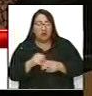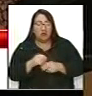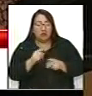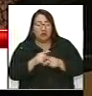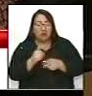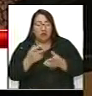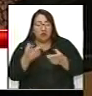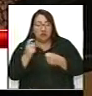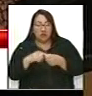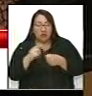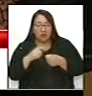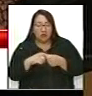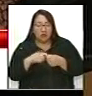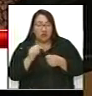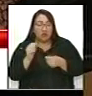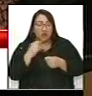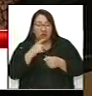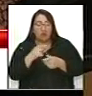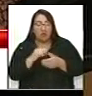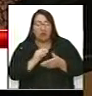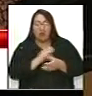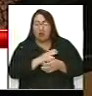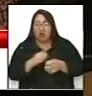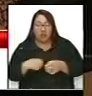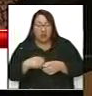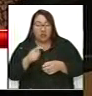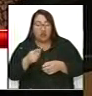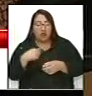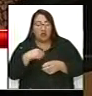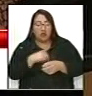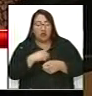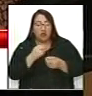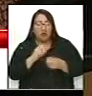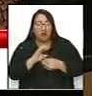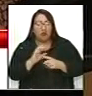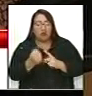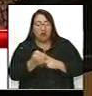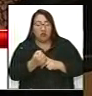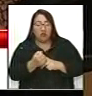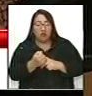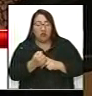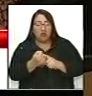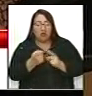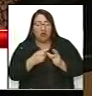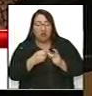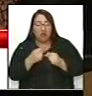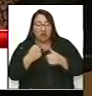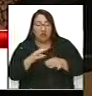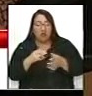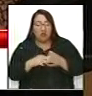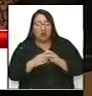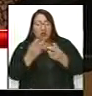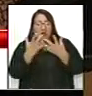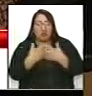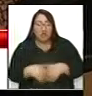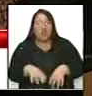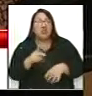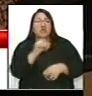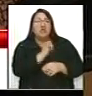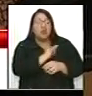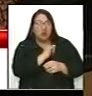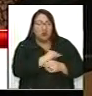todos participamos, está el gobierno y estamos nosotros como sociedad, estamos las empresas, las